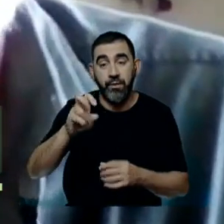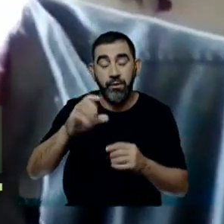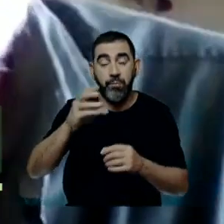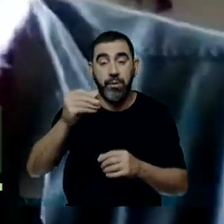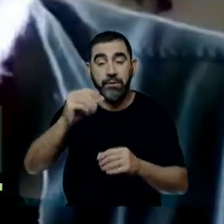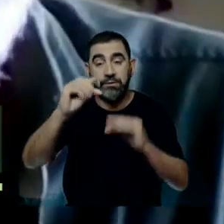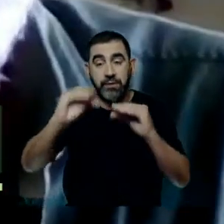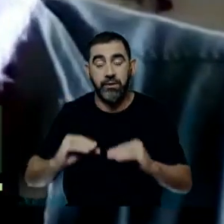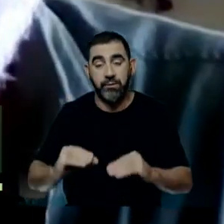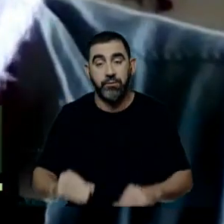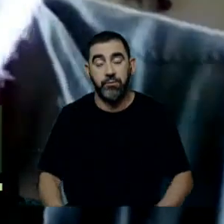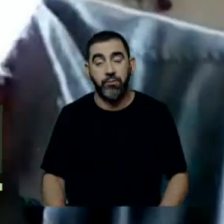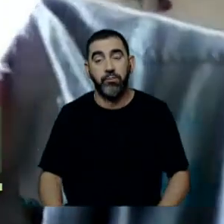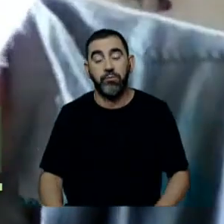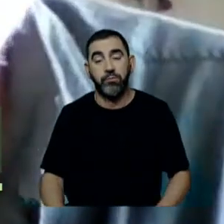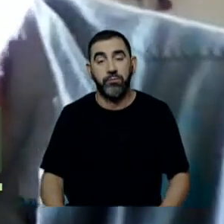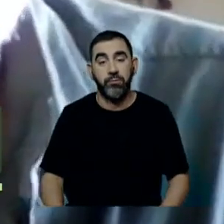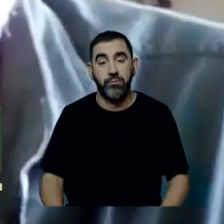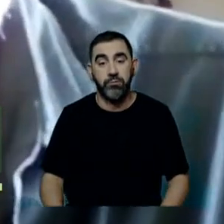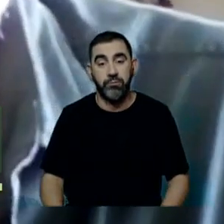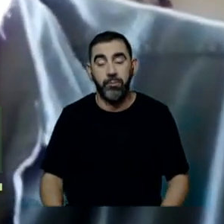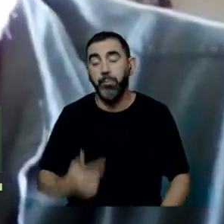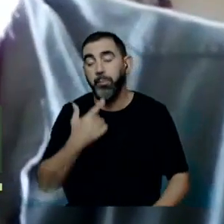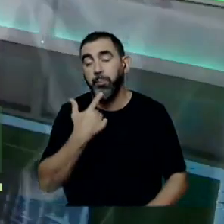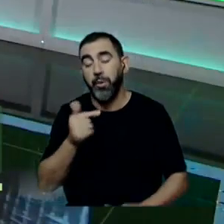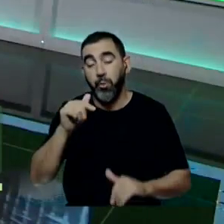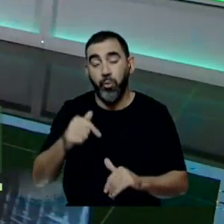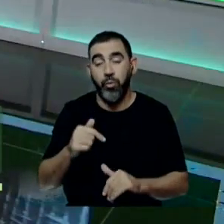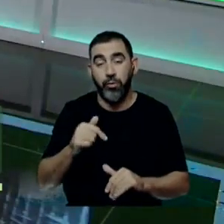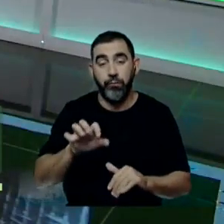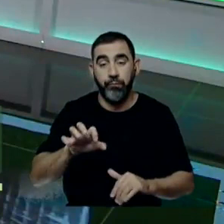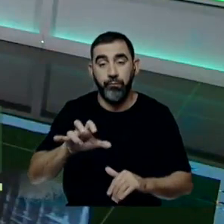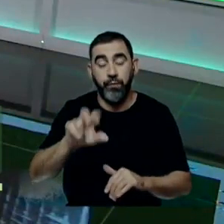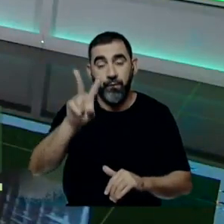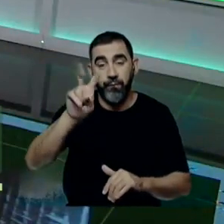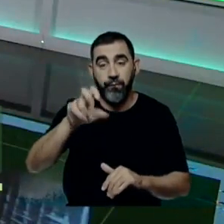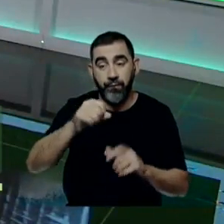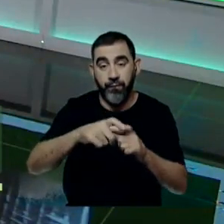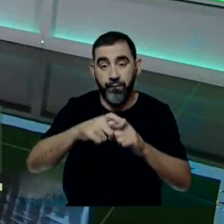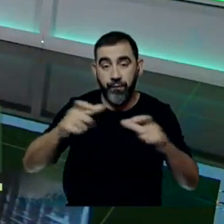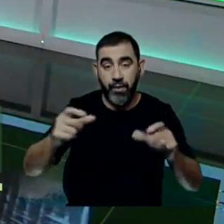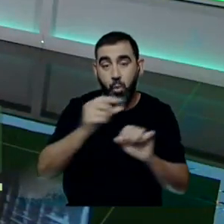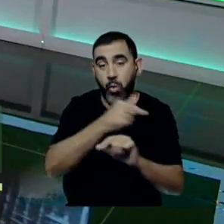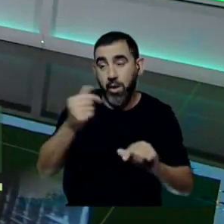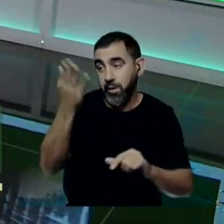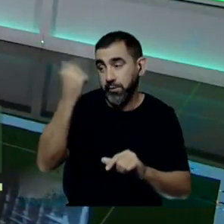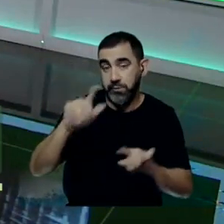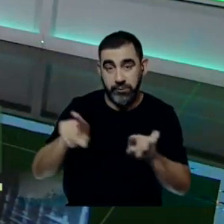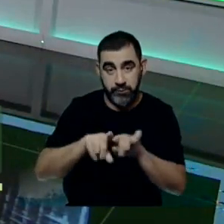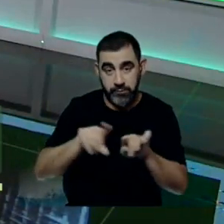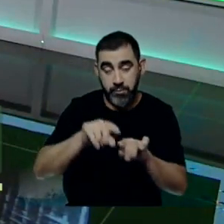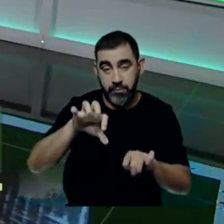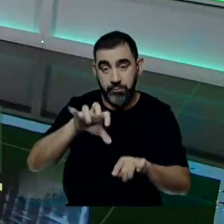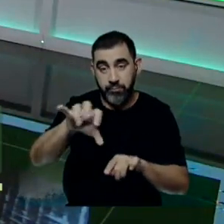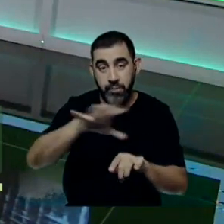Entonces, si la prendieran hoy, por ejemplo, que tenemos floraciones de cianobacterias en la zona, o la semana pasada que estaban allí presentes en